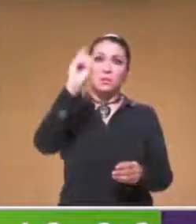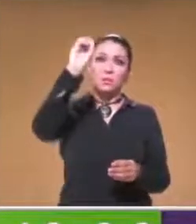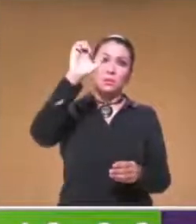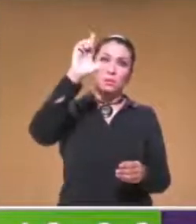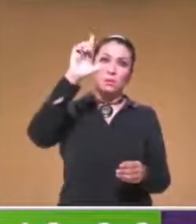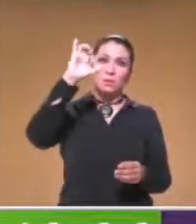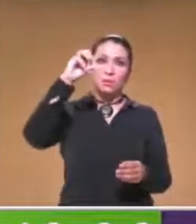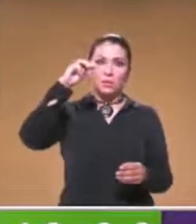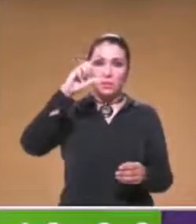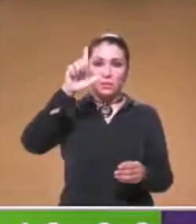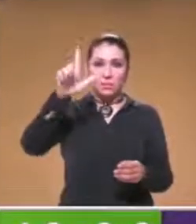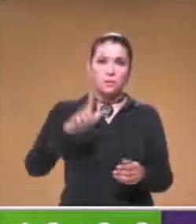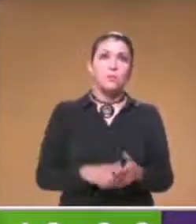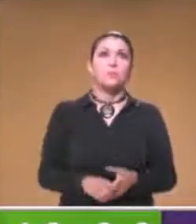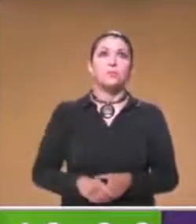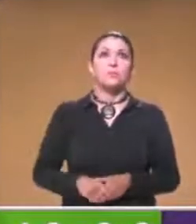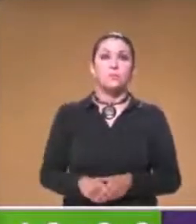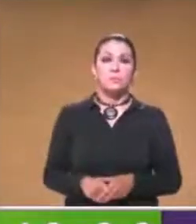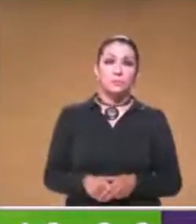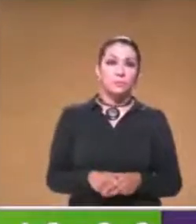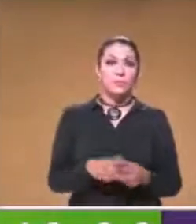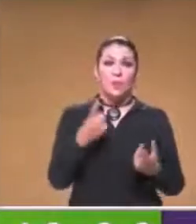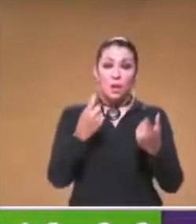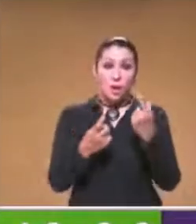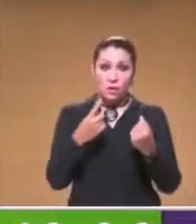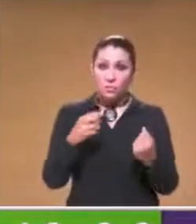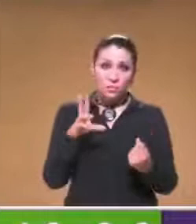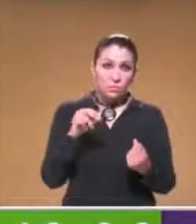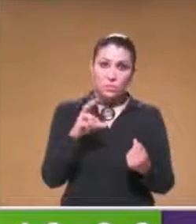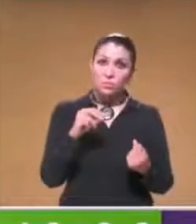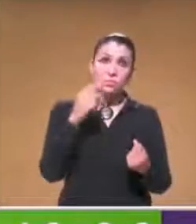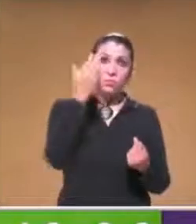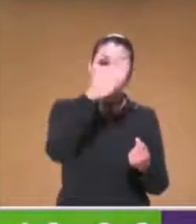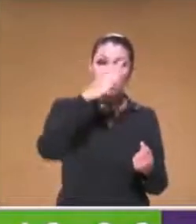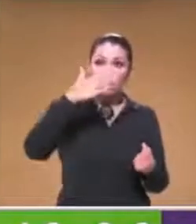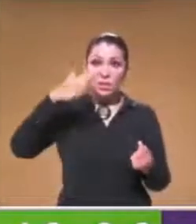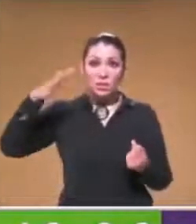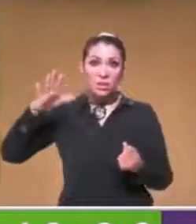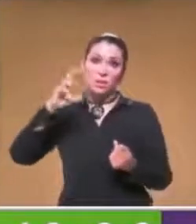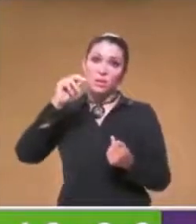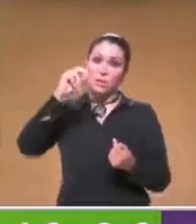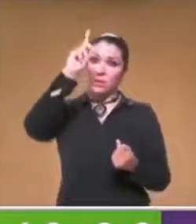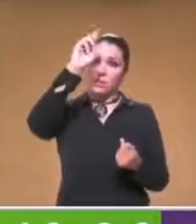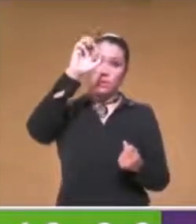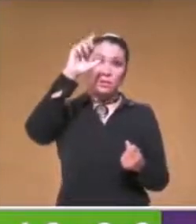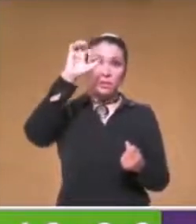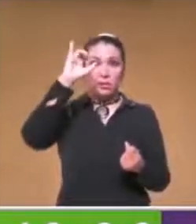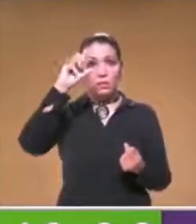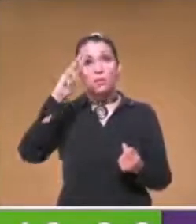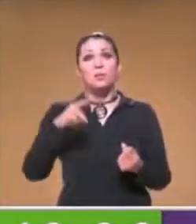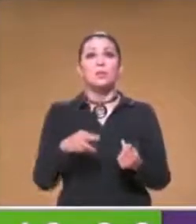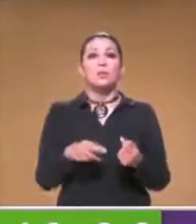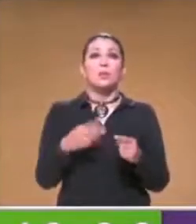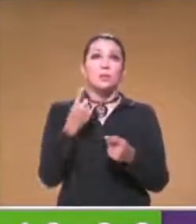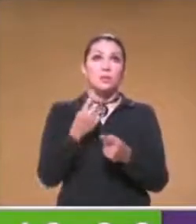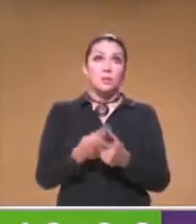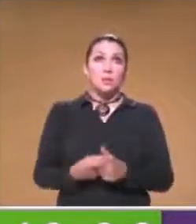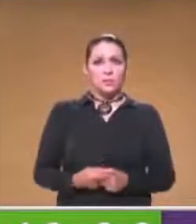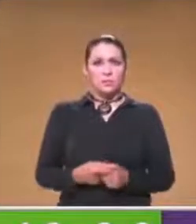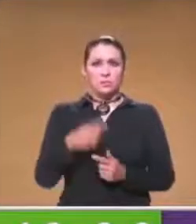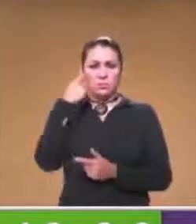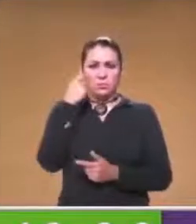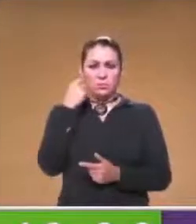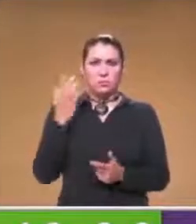otro tipo de fracciones son las fracciones no decimales. ¿Cuáles son esas? Las fracciones no decimales son aquellas que no son finitas. Maestra,